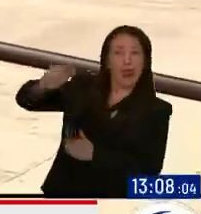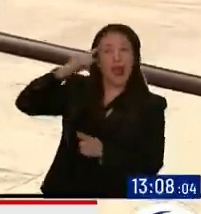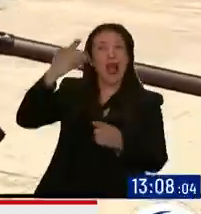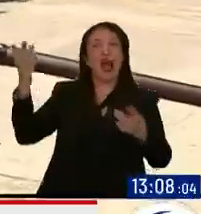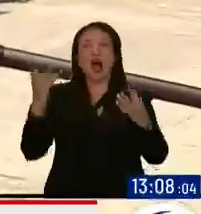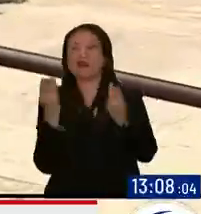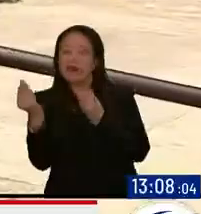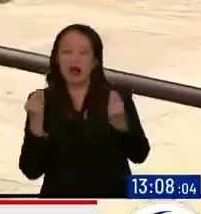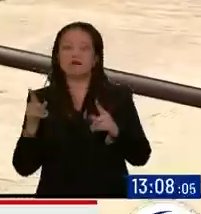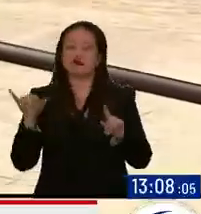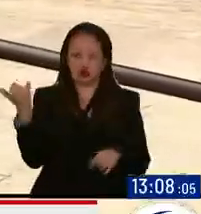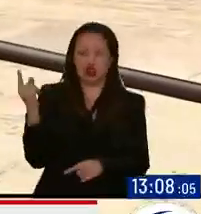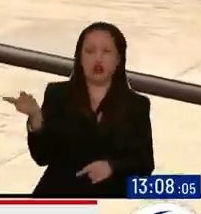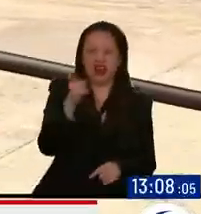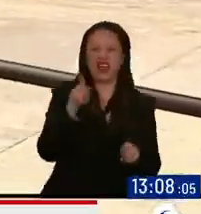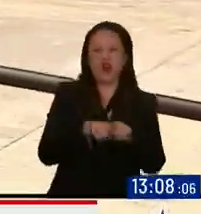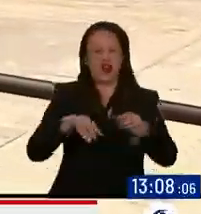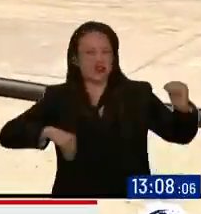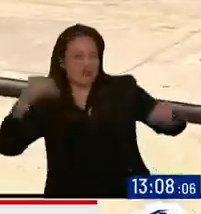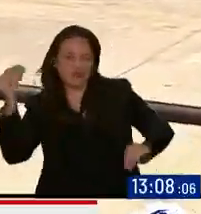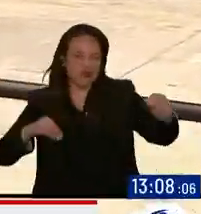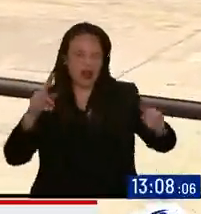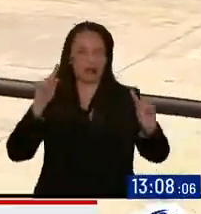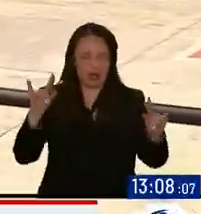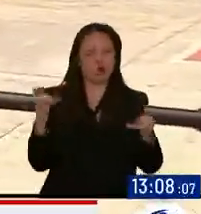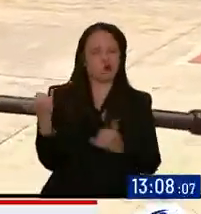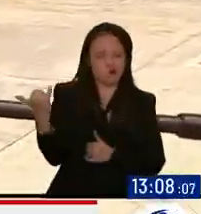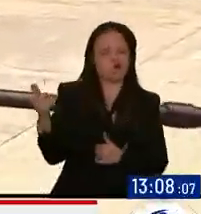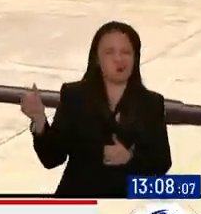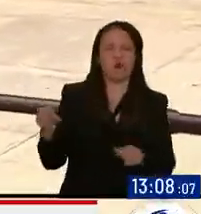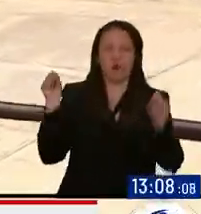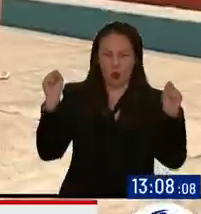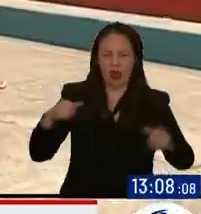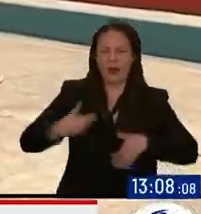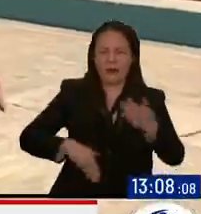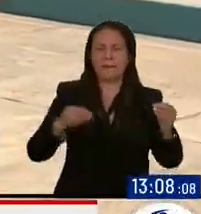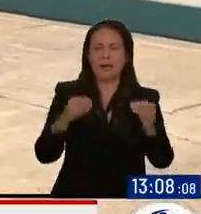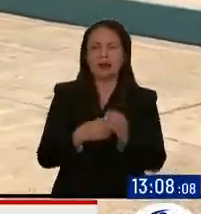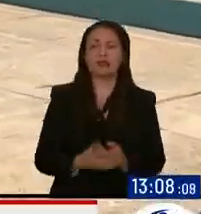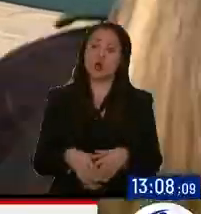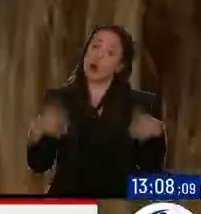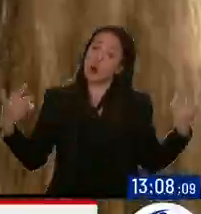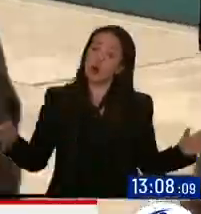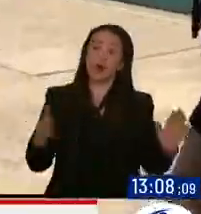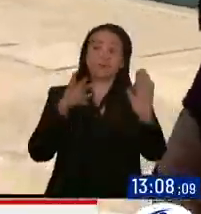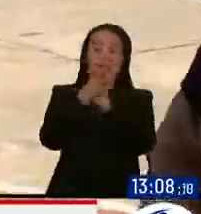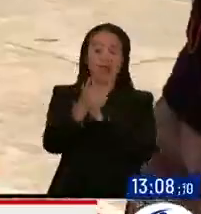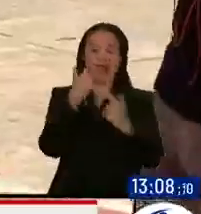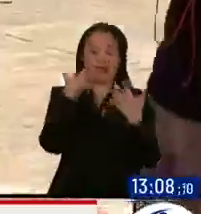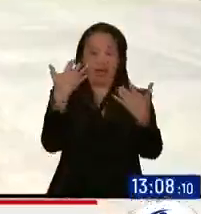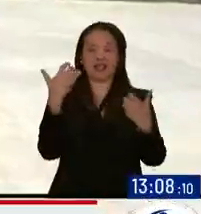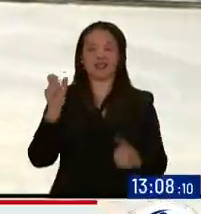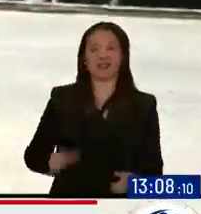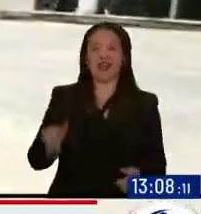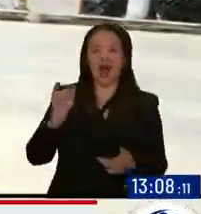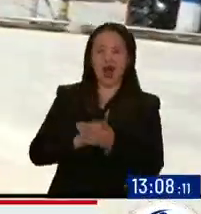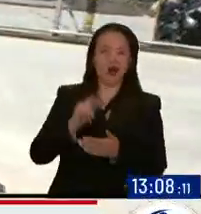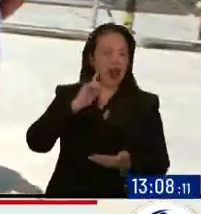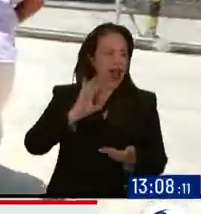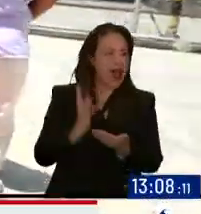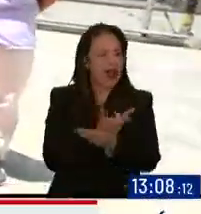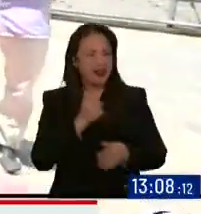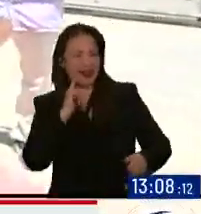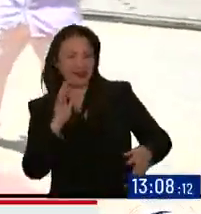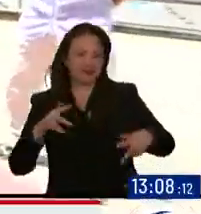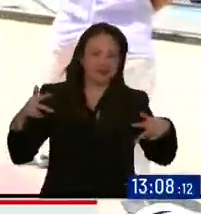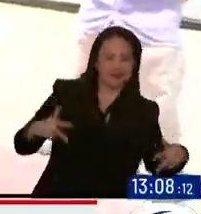hay, evitando tanta discordia, sí lo hay, porque podemos hacer mucho más unidos. Un mensaje muy poderoso como el que nos va a dar el artista para ya despedir esta